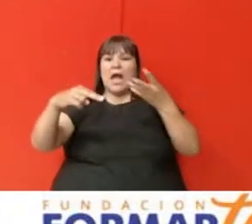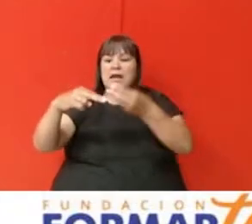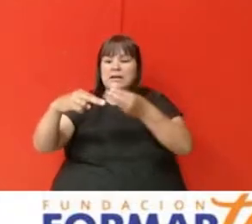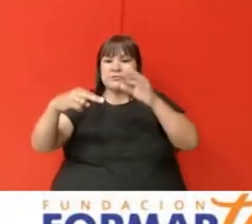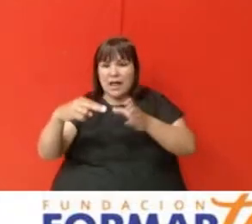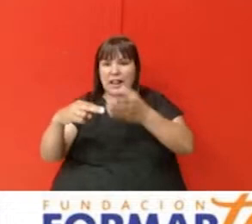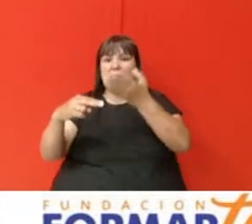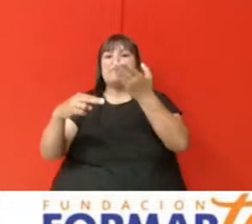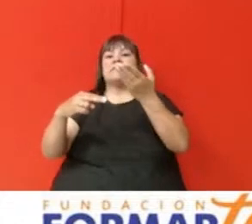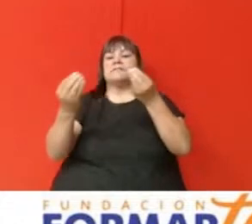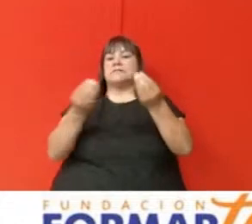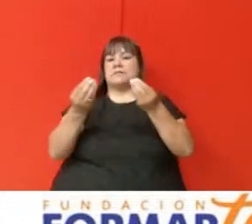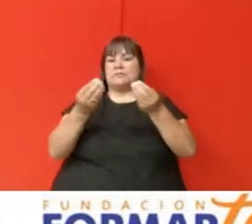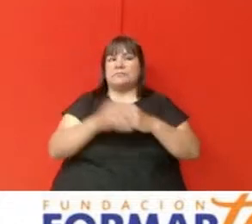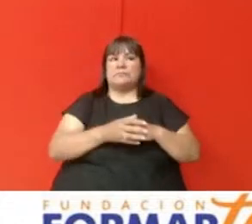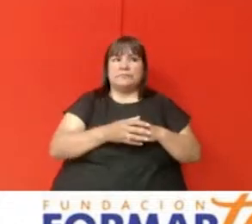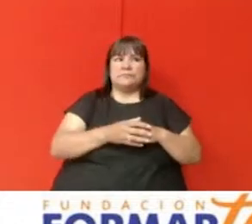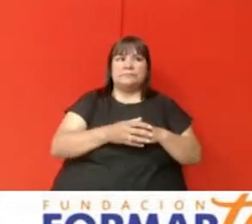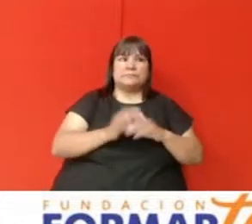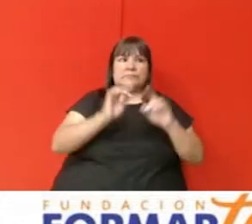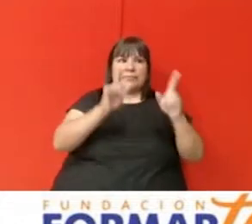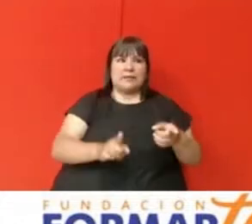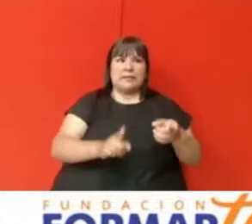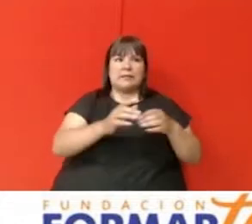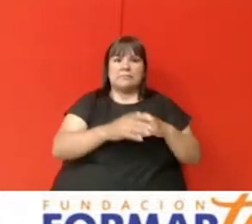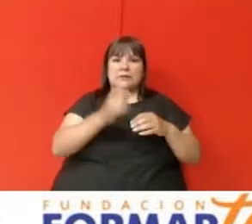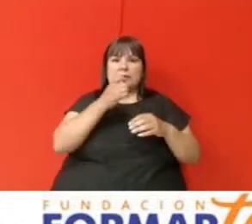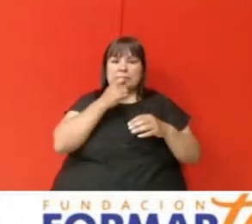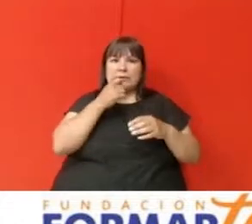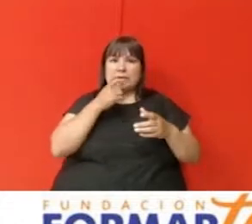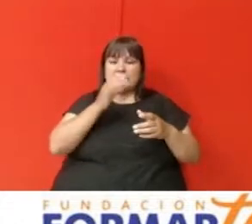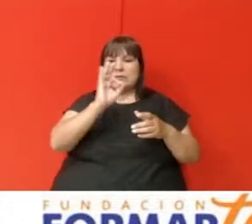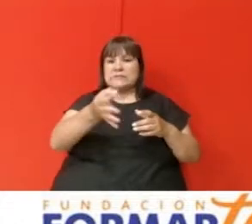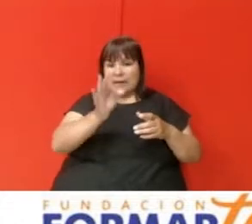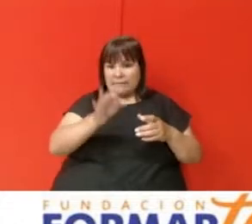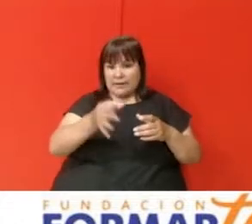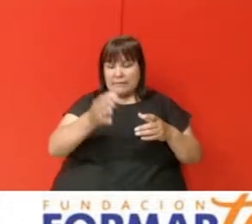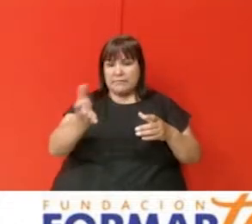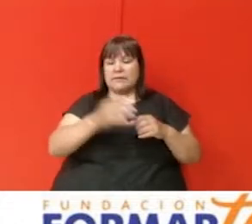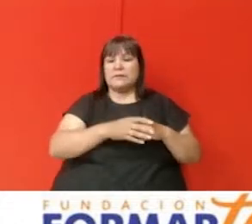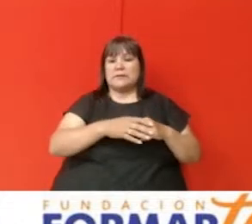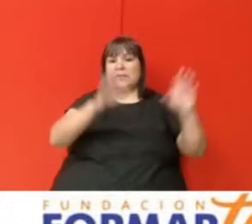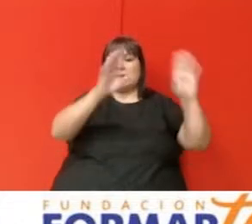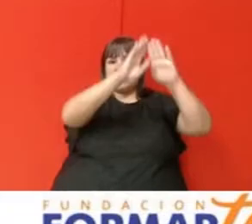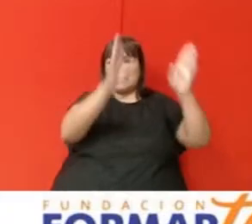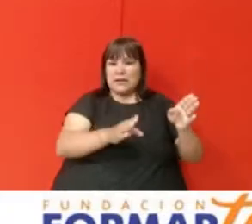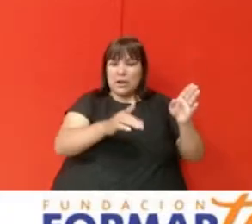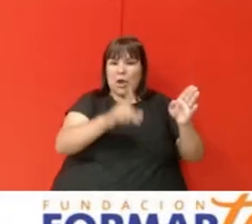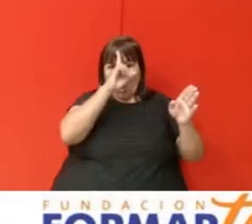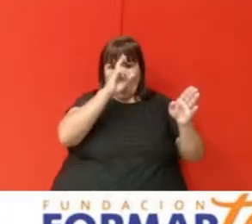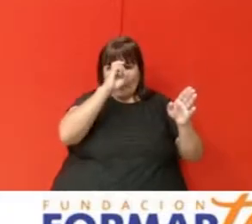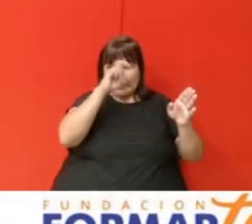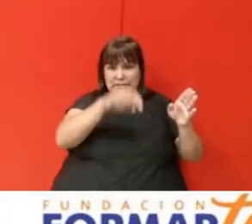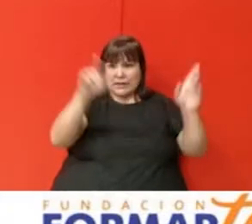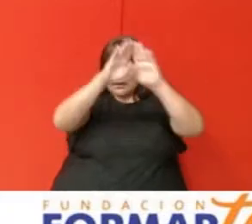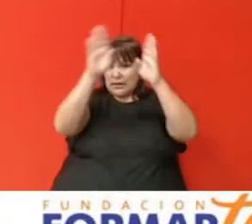días de internación institucional. Todos sabemos que la necesidad de camas en los servicios hospitalarios, en los servicios sanatoriales,